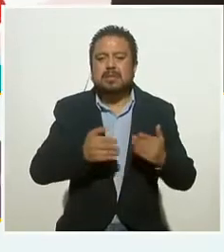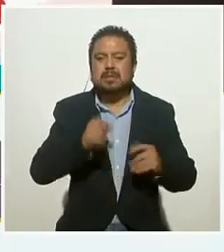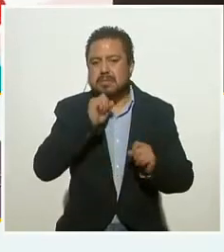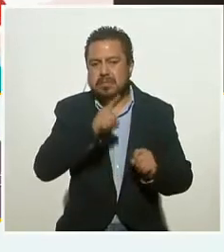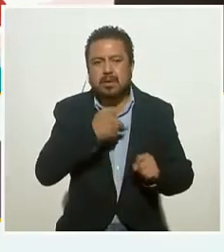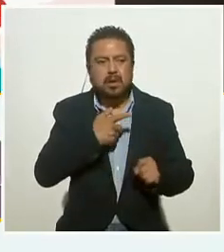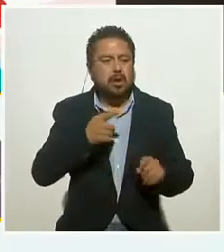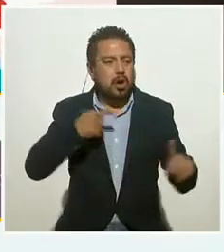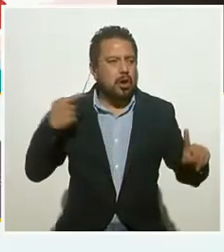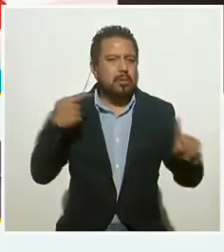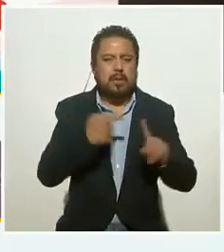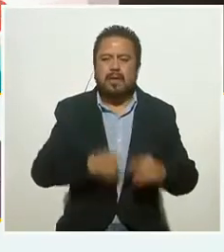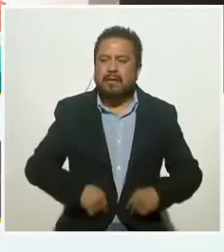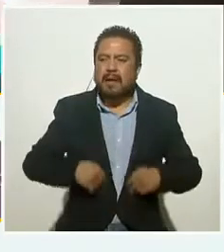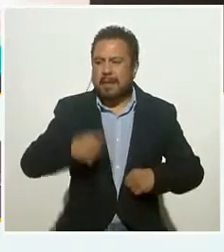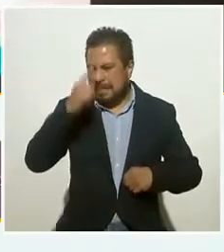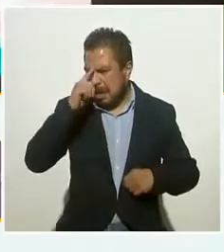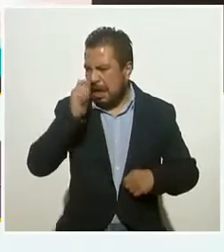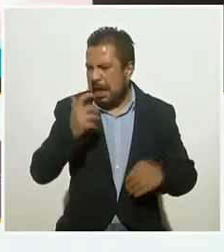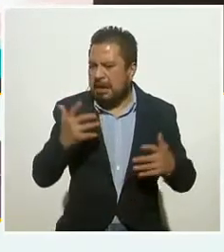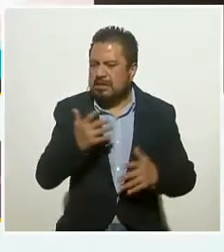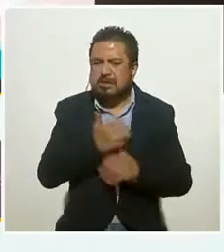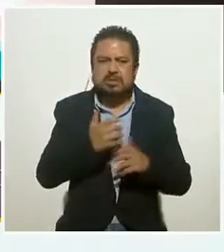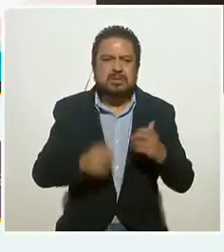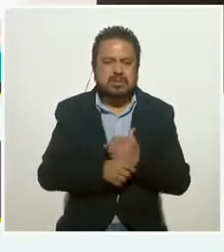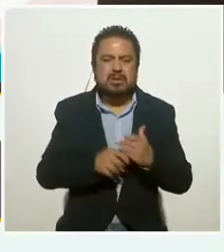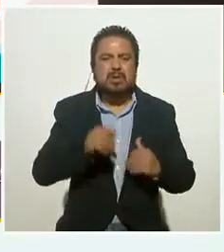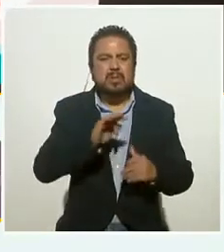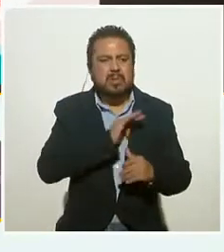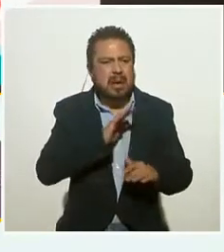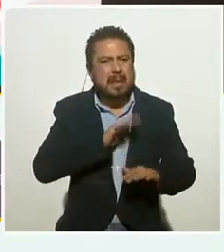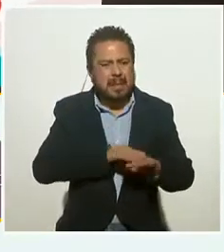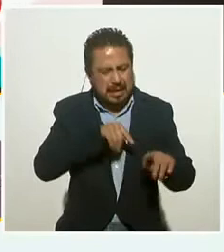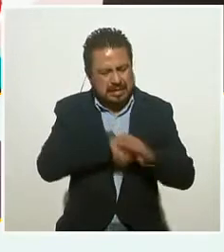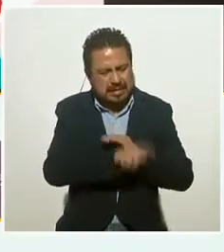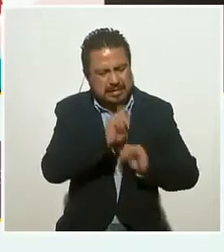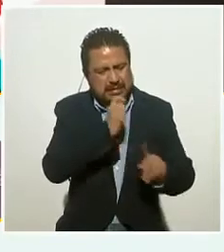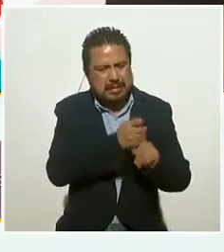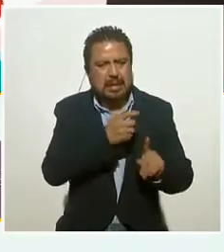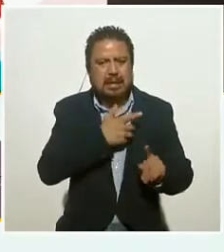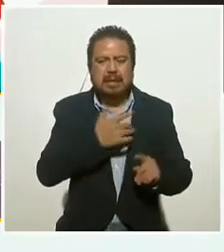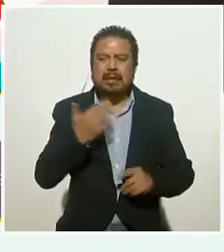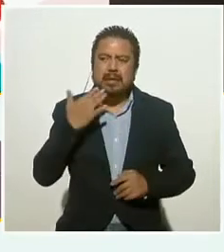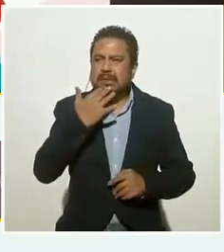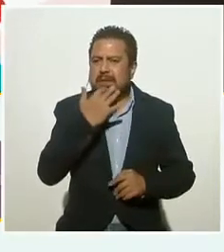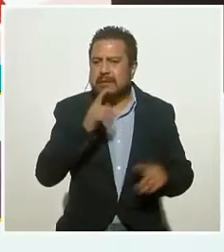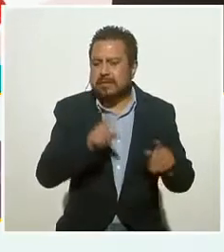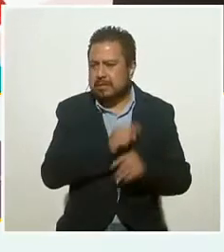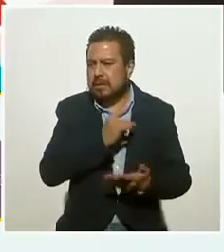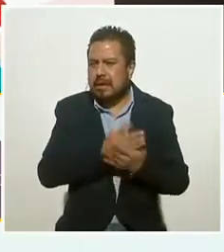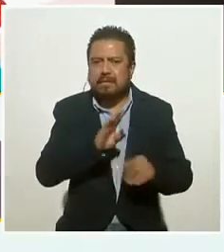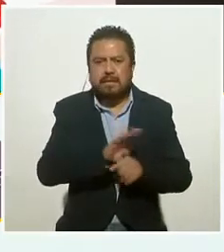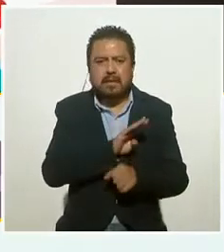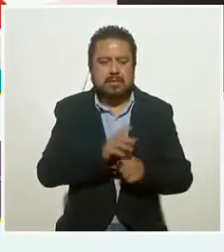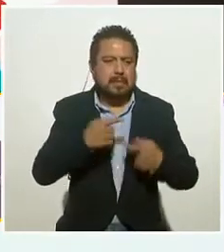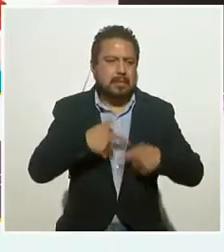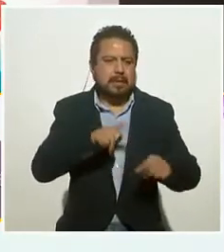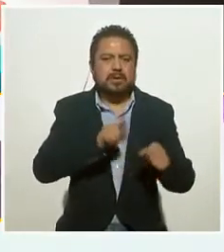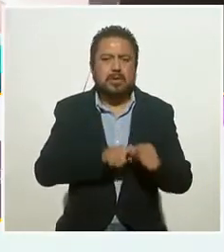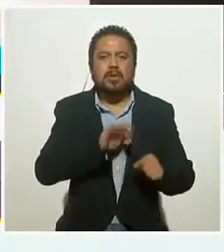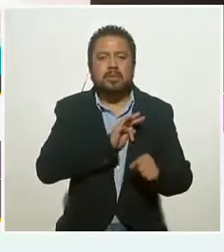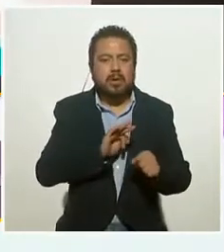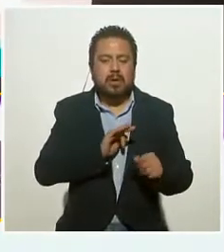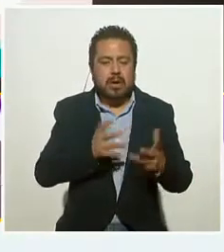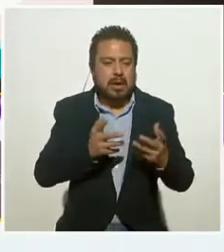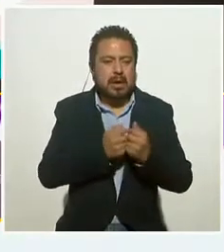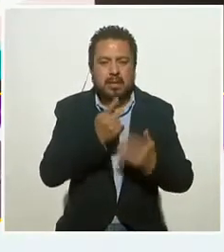un propósito de vida, un para qué estoy haciendo las cosas, que pueda ir más allá de mi placer simplemente o bienestar personal, sino si podemos tener